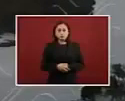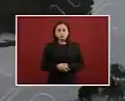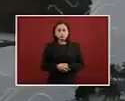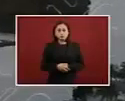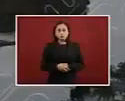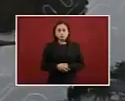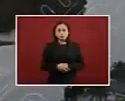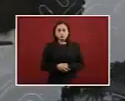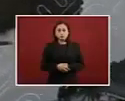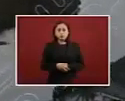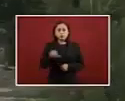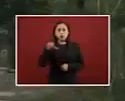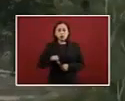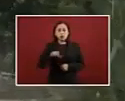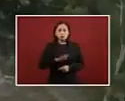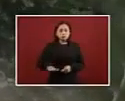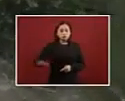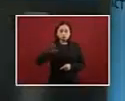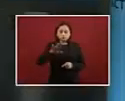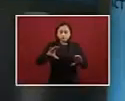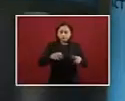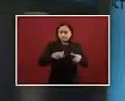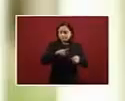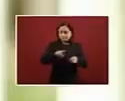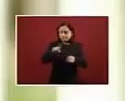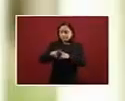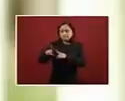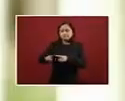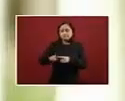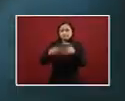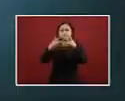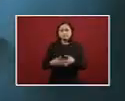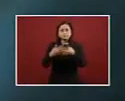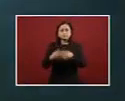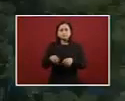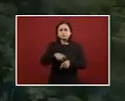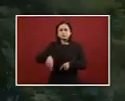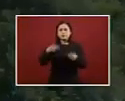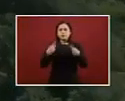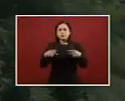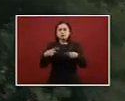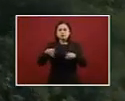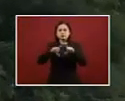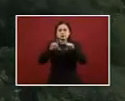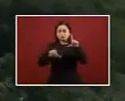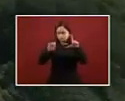creado y hemos hecho nuestra vida como pueblo maya. Bien, Pedro Uc, pues